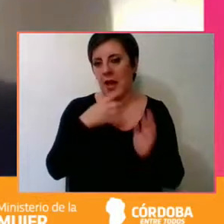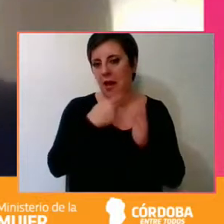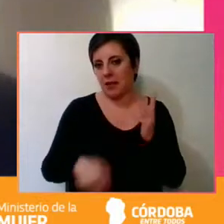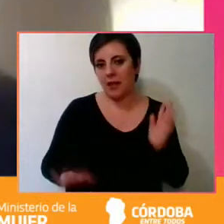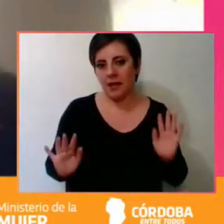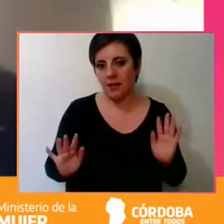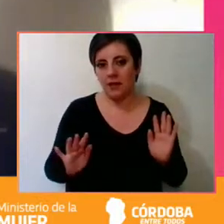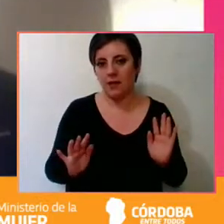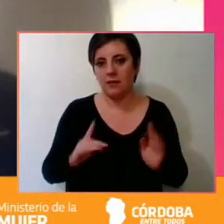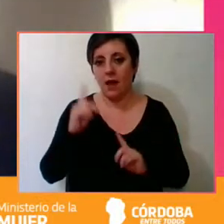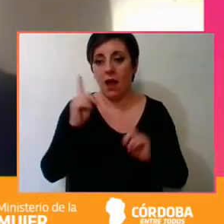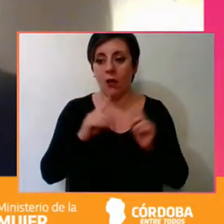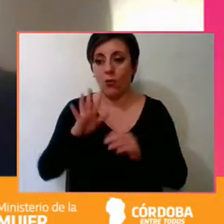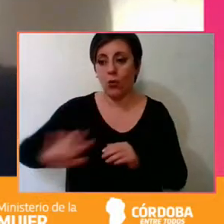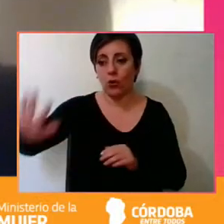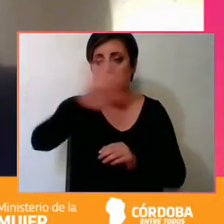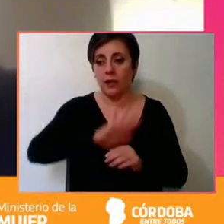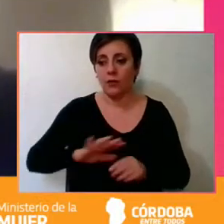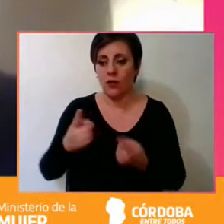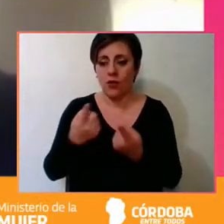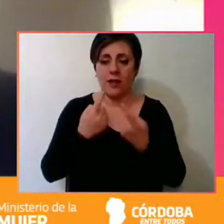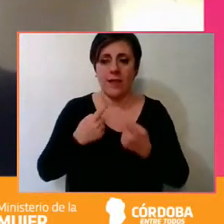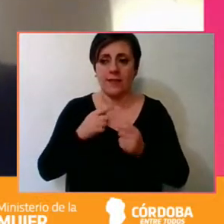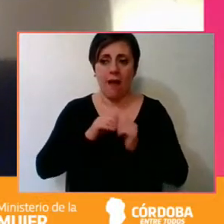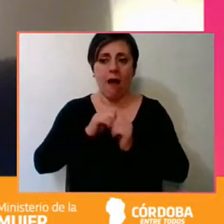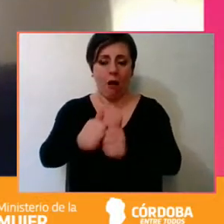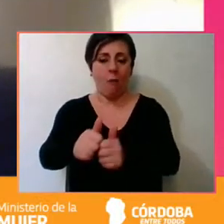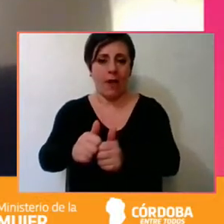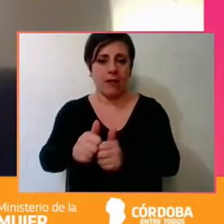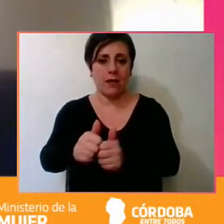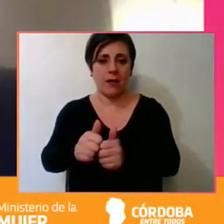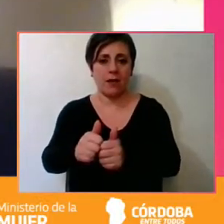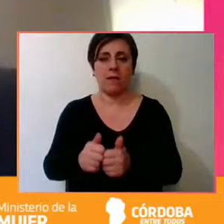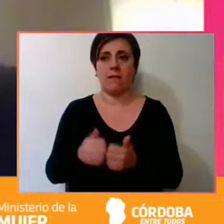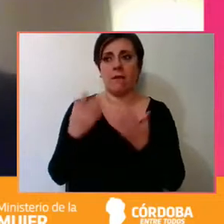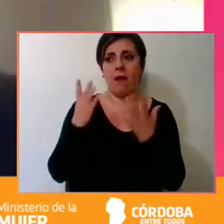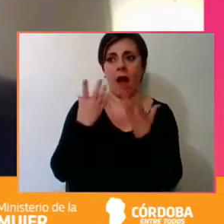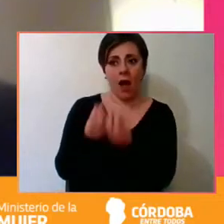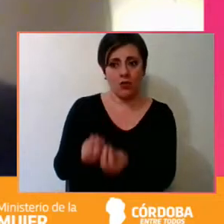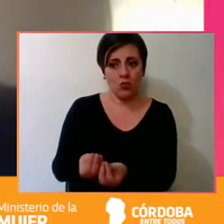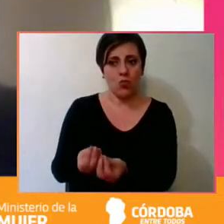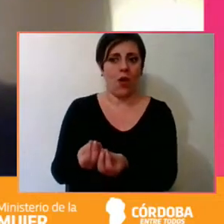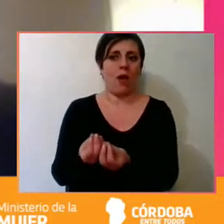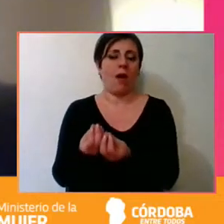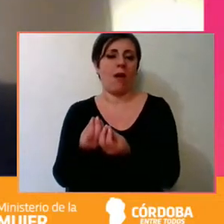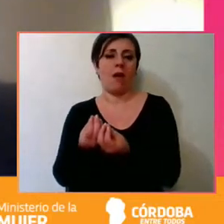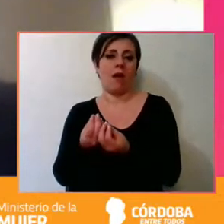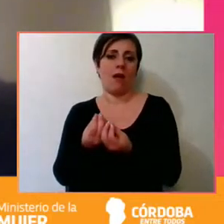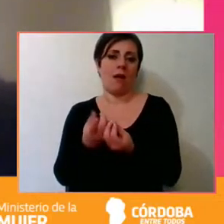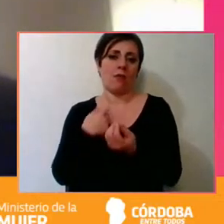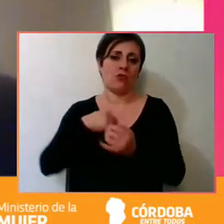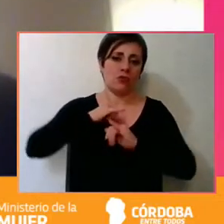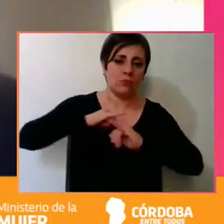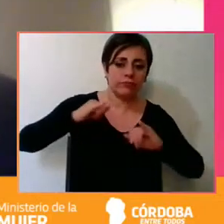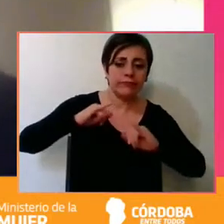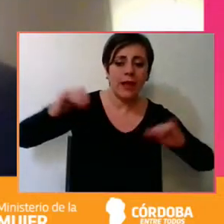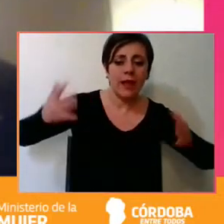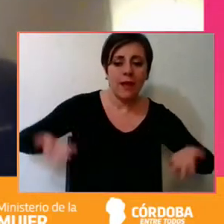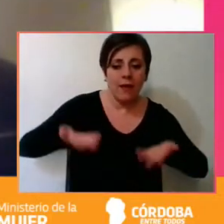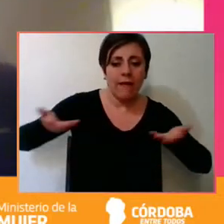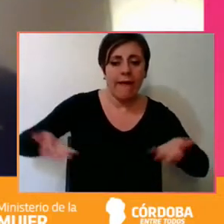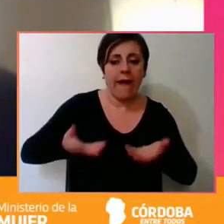necesitan acompañamiento, necesitan asistencia, necesitan que promovamos acciones que les permitan o